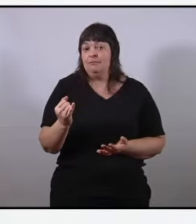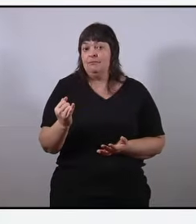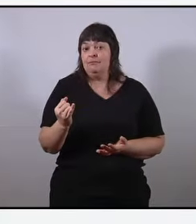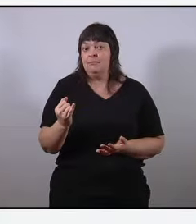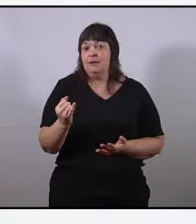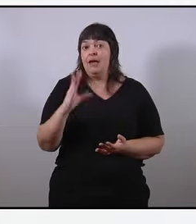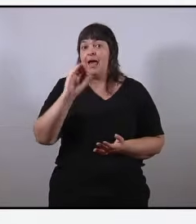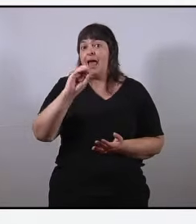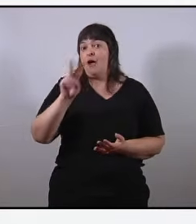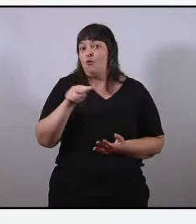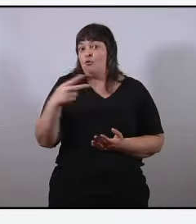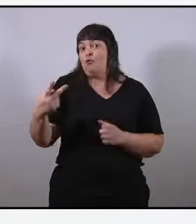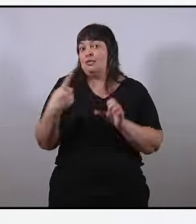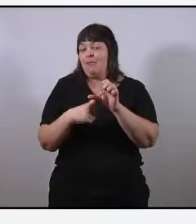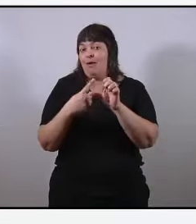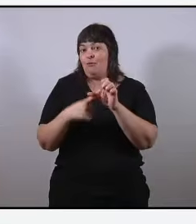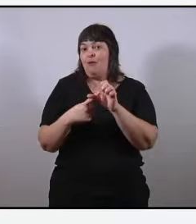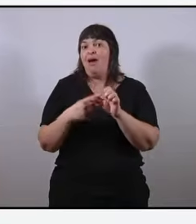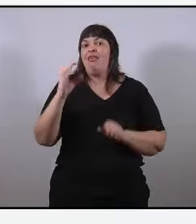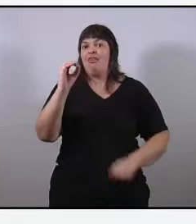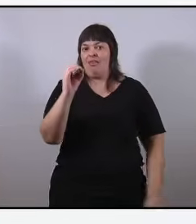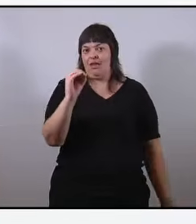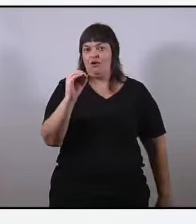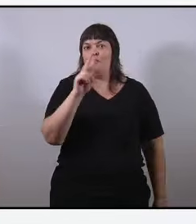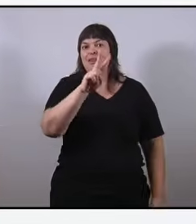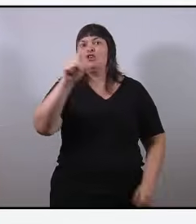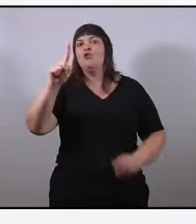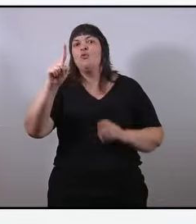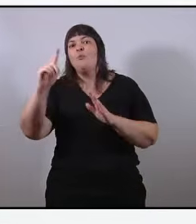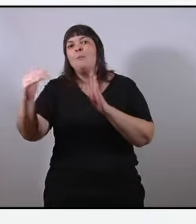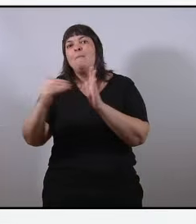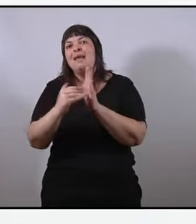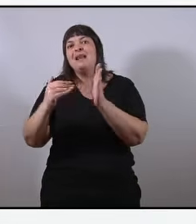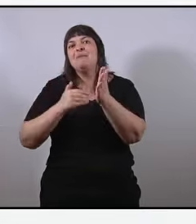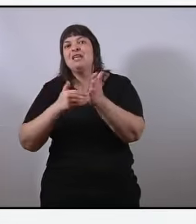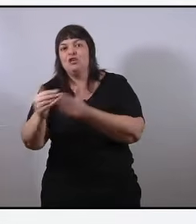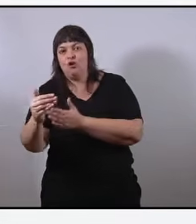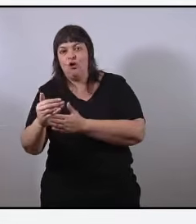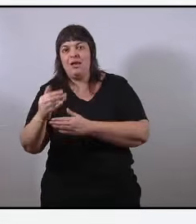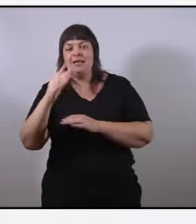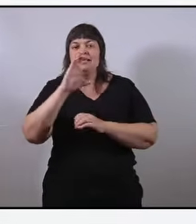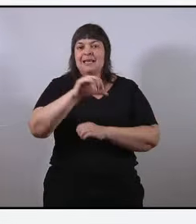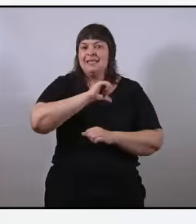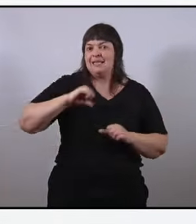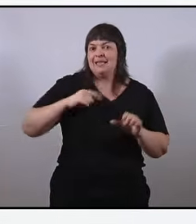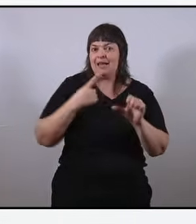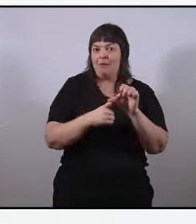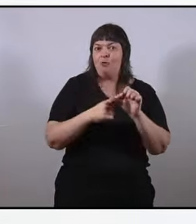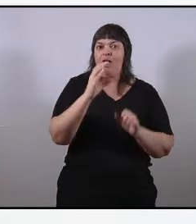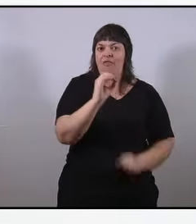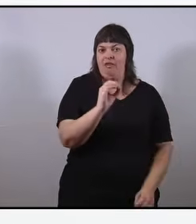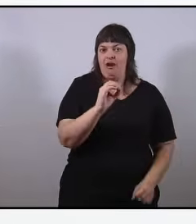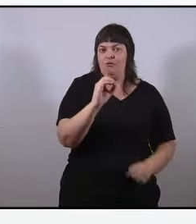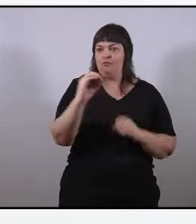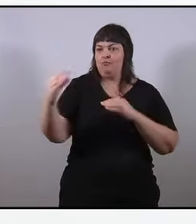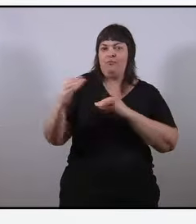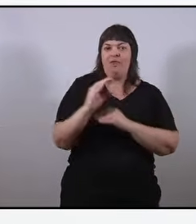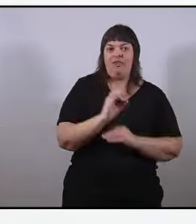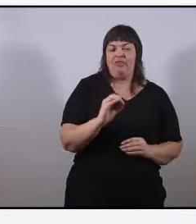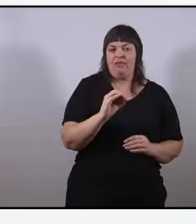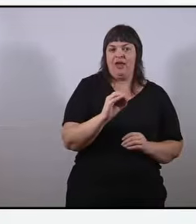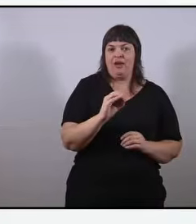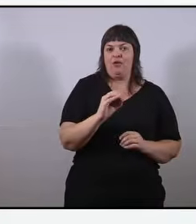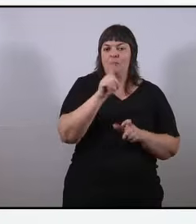0 euros para Extremadura de 21.000 millones. 0 euros para nuestra comunidad autónoma, prioridad de